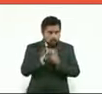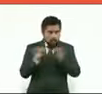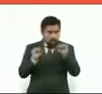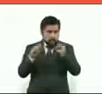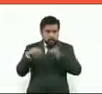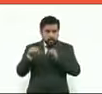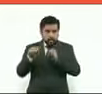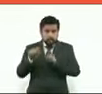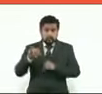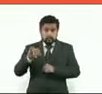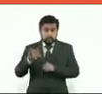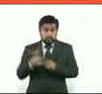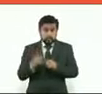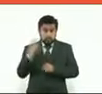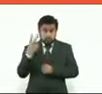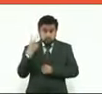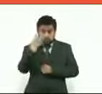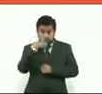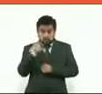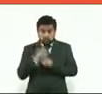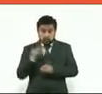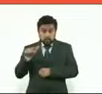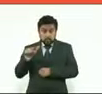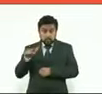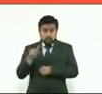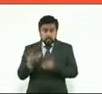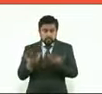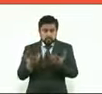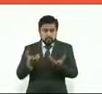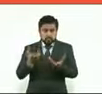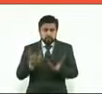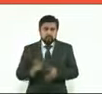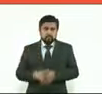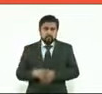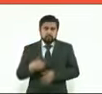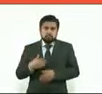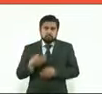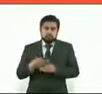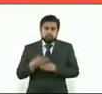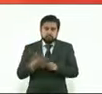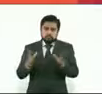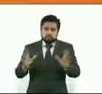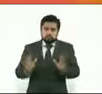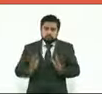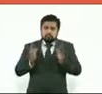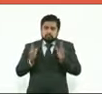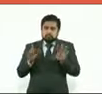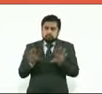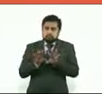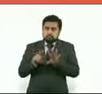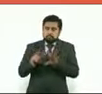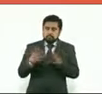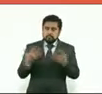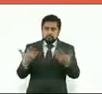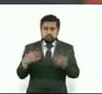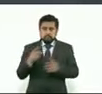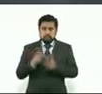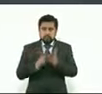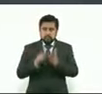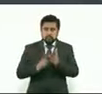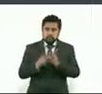así, de 2:17.01. Pues sí, llama la atención. Por lo que hemos platicado acerca del tiempo de recuperación que se mencionaba, ¿no? Sí.